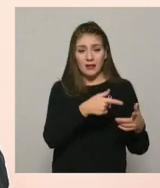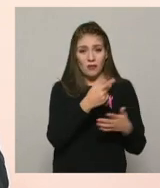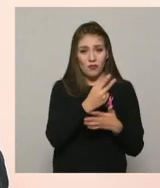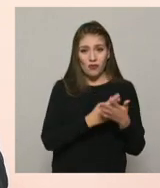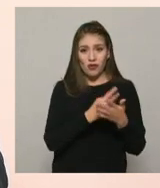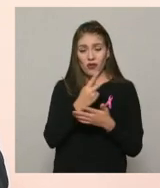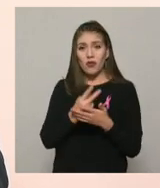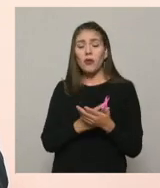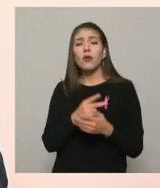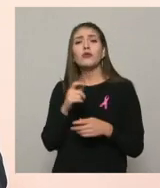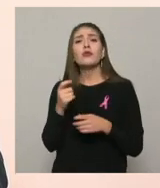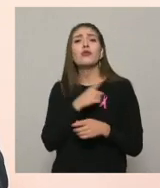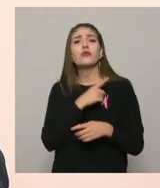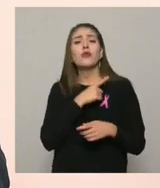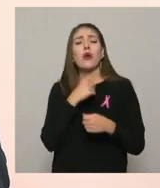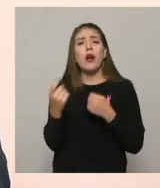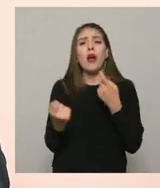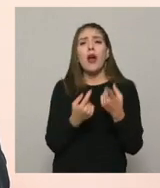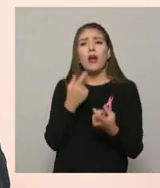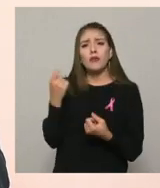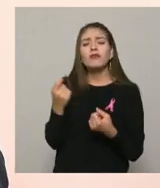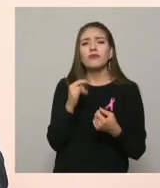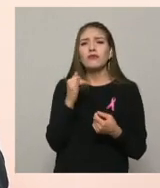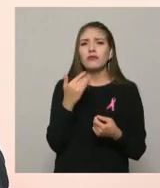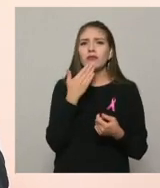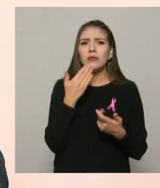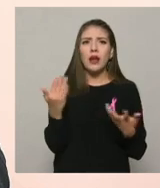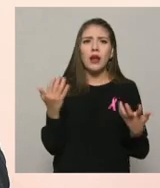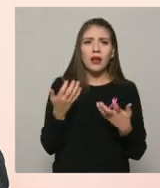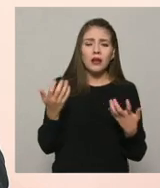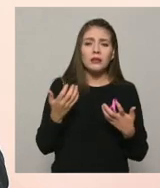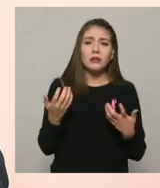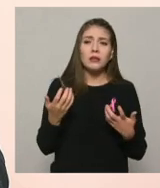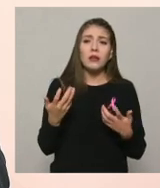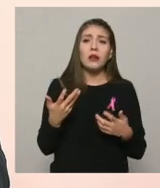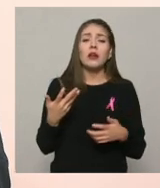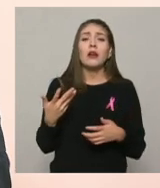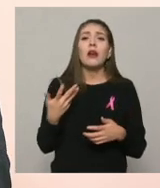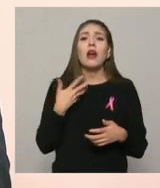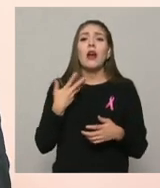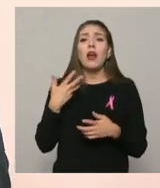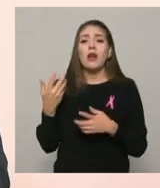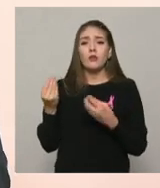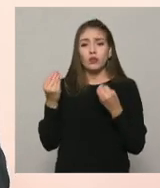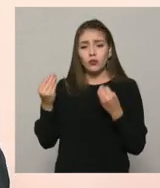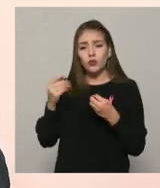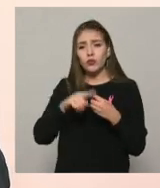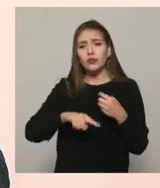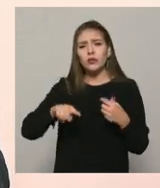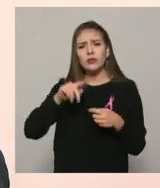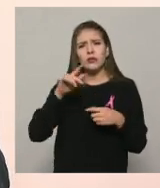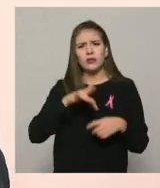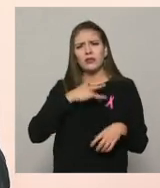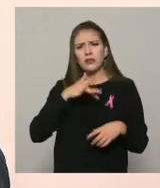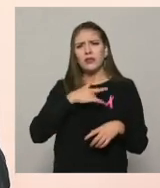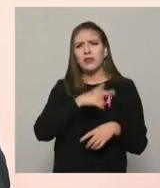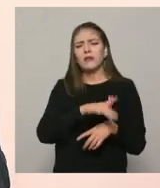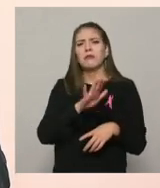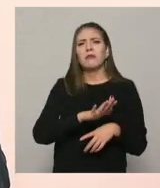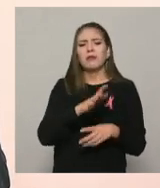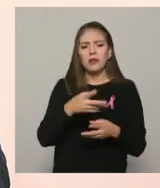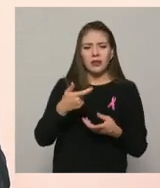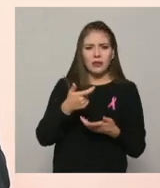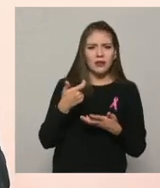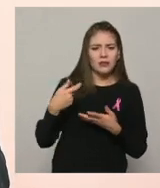han tenido realmente impacto. Hay muchos que en realidad se sospecha que fueron desvíos de recursos para otros